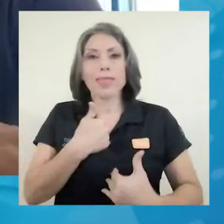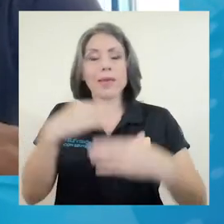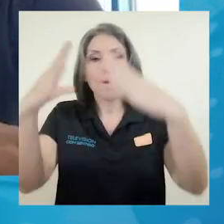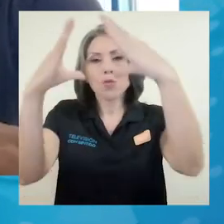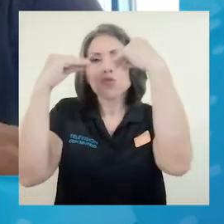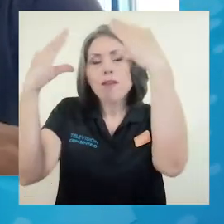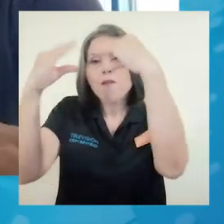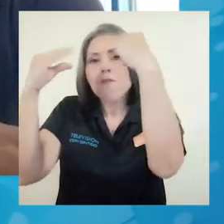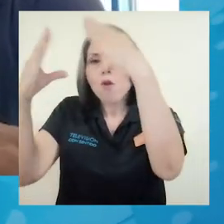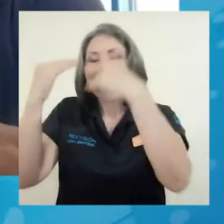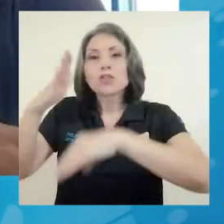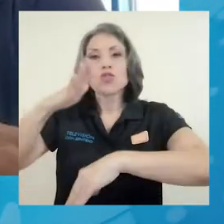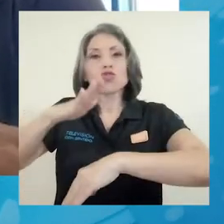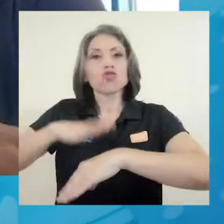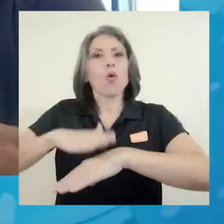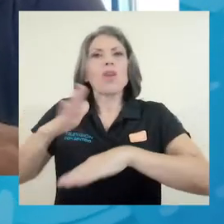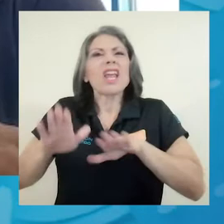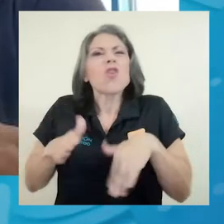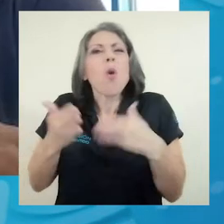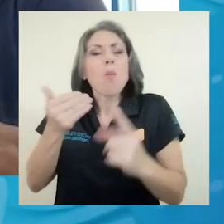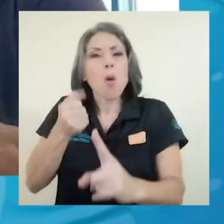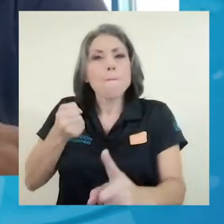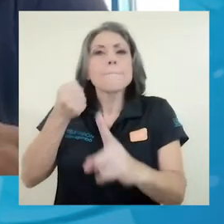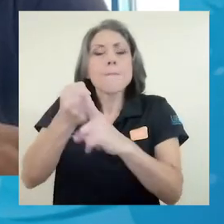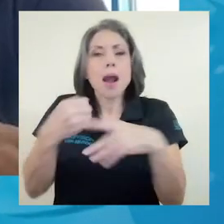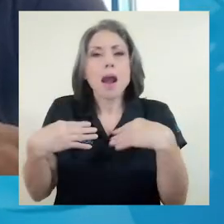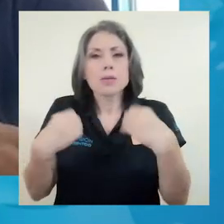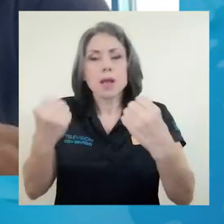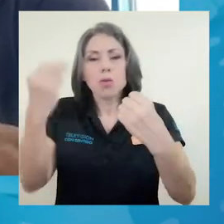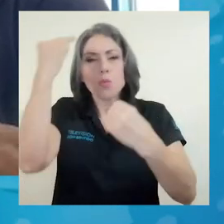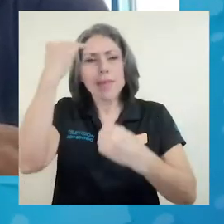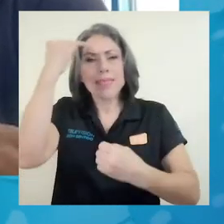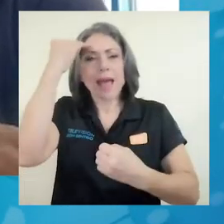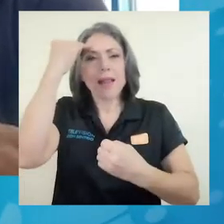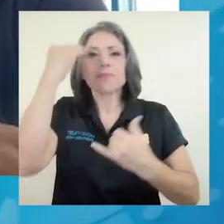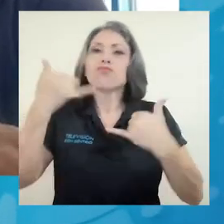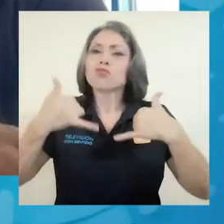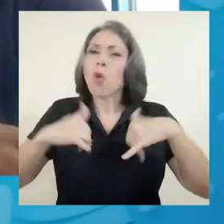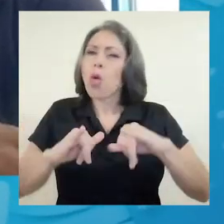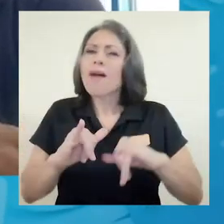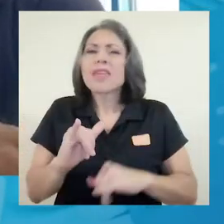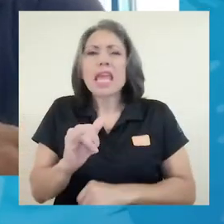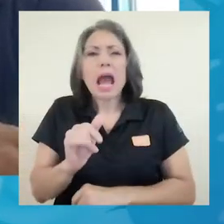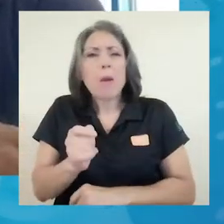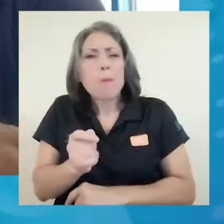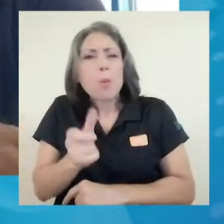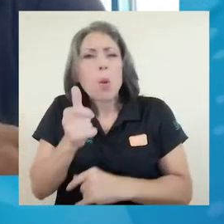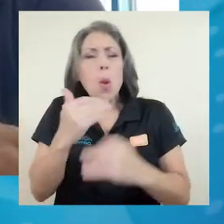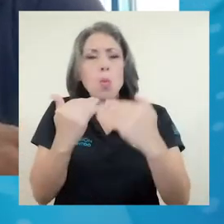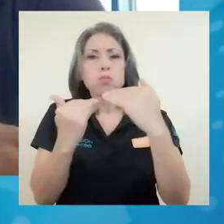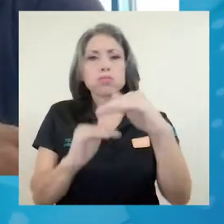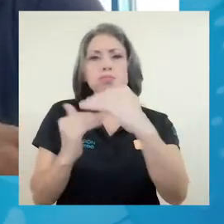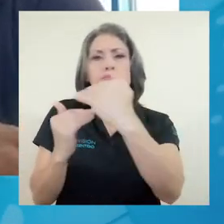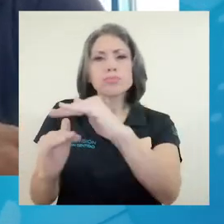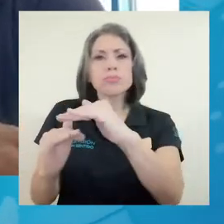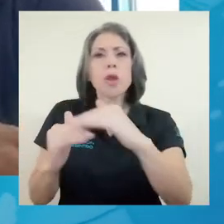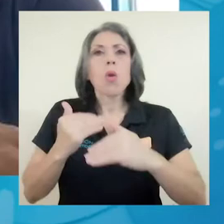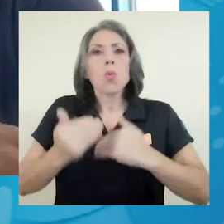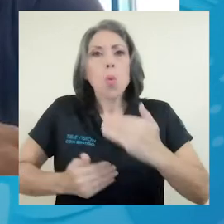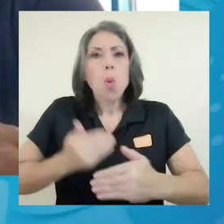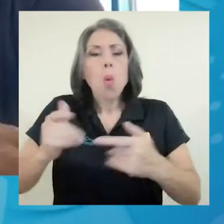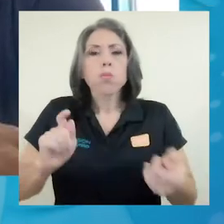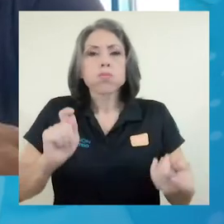muy es muy limitado y cambia constantemente lo poco que se va sabiendo en cada